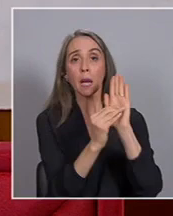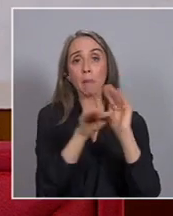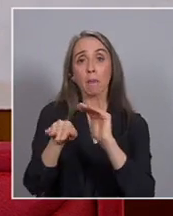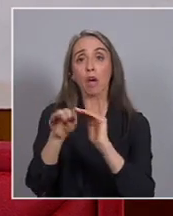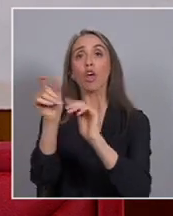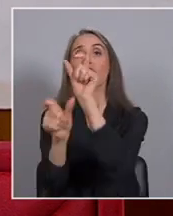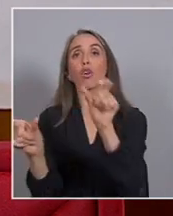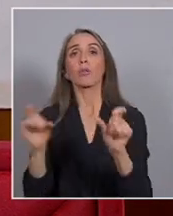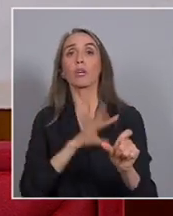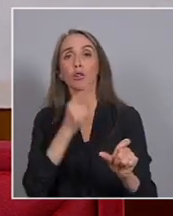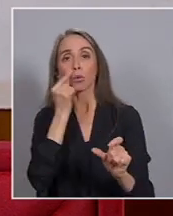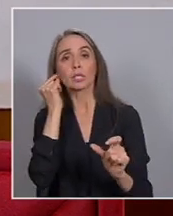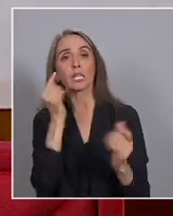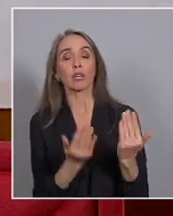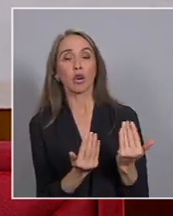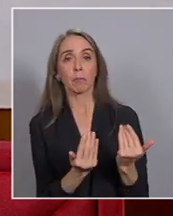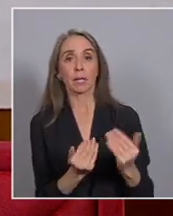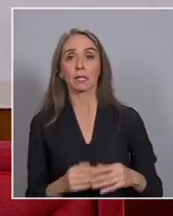chilenos y chilenas.